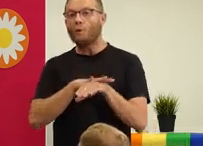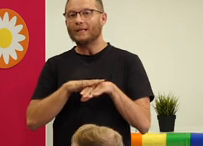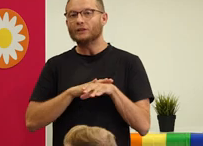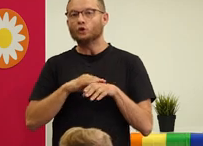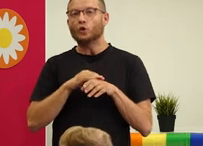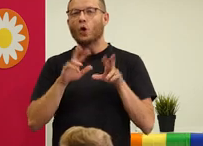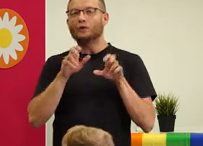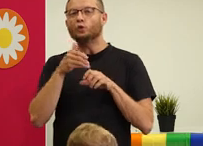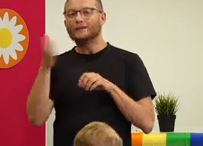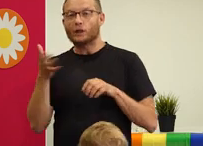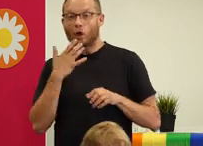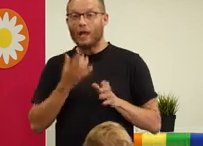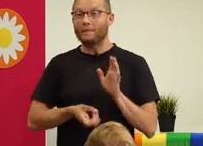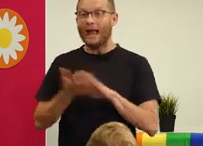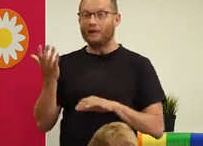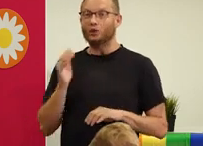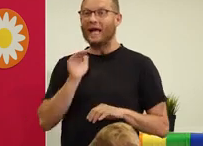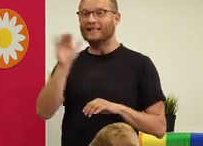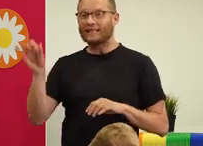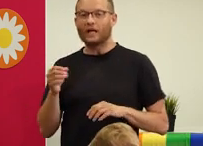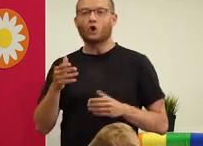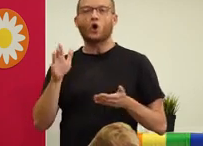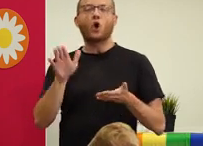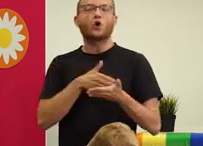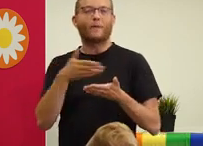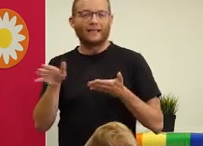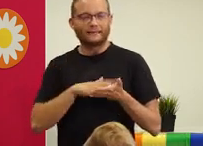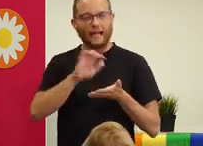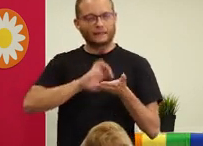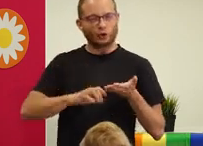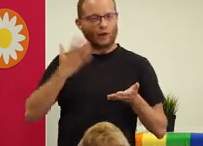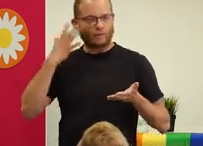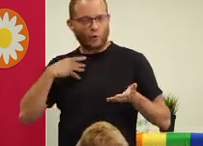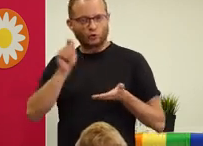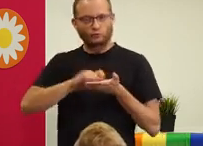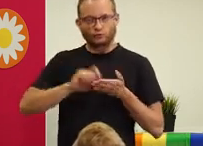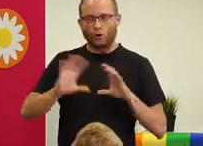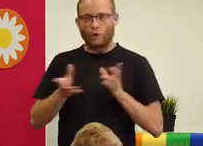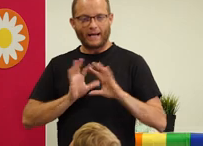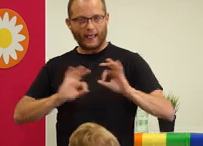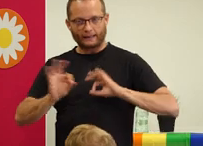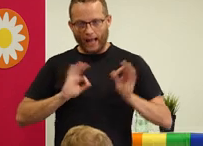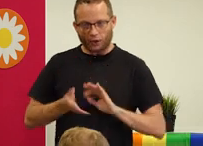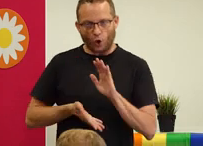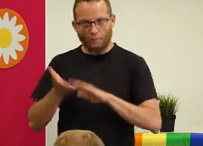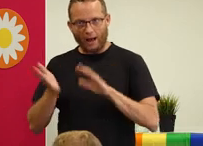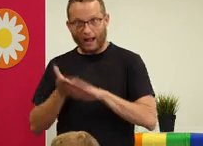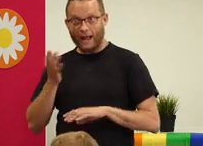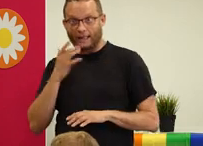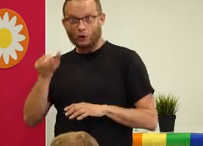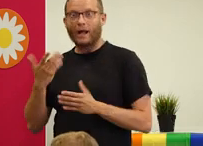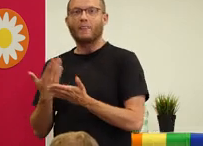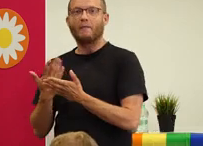Asuntos Exteriores: enviaremos al extranjero a novelistas y escritores de renombre, compañías de teatro y exposiciones. De esta